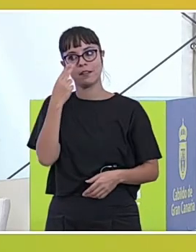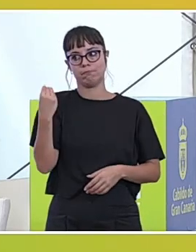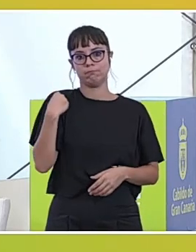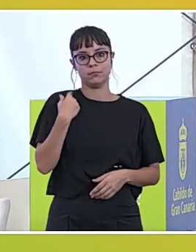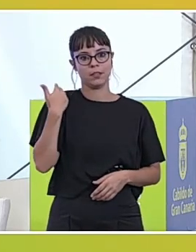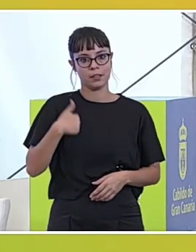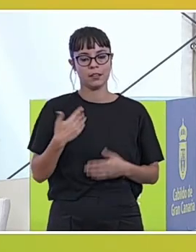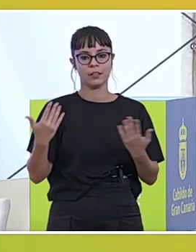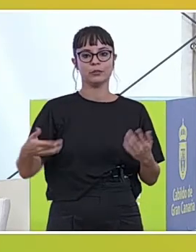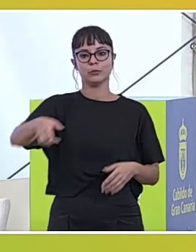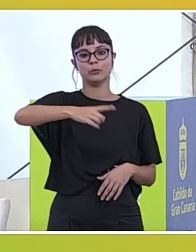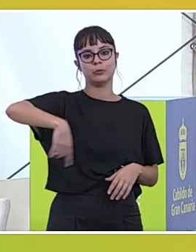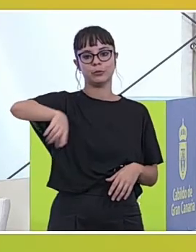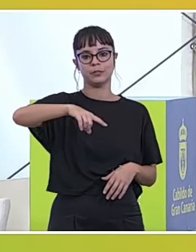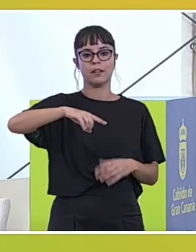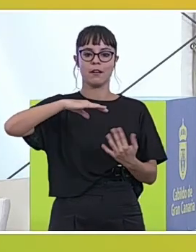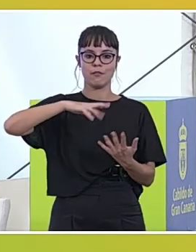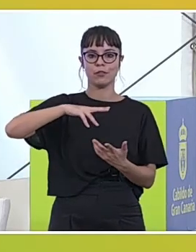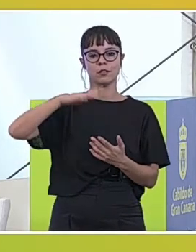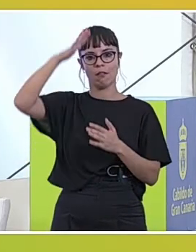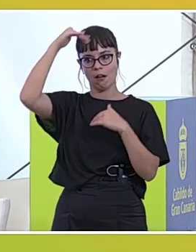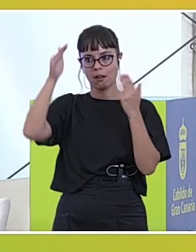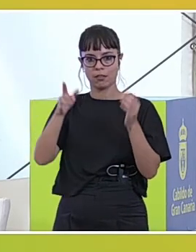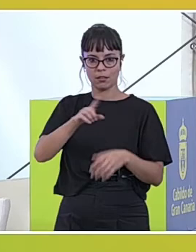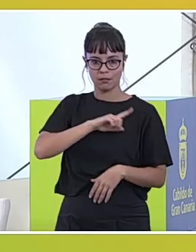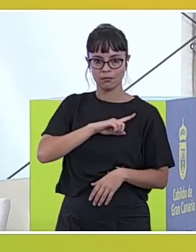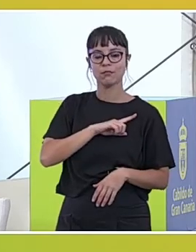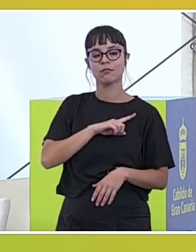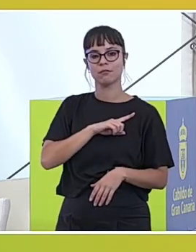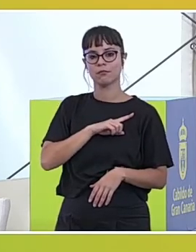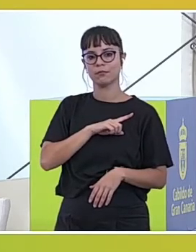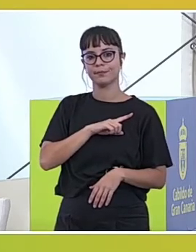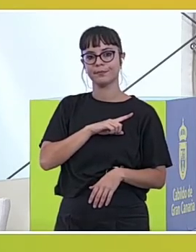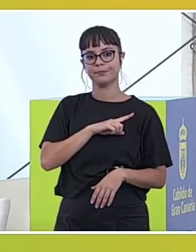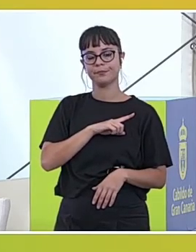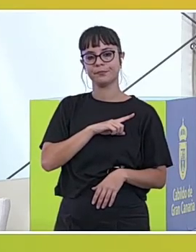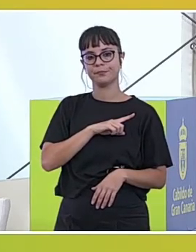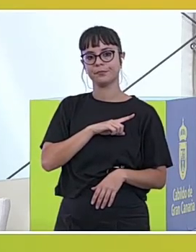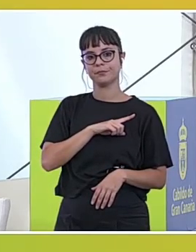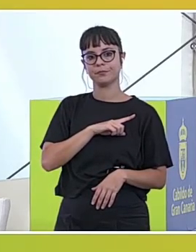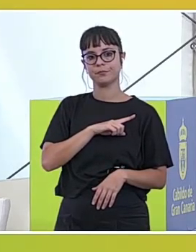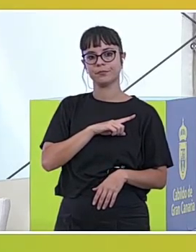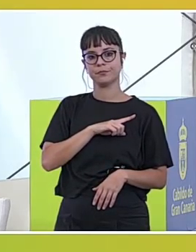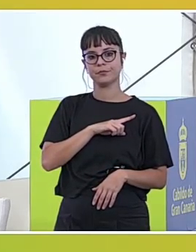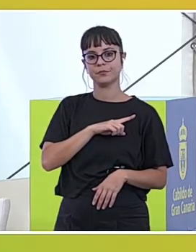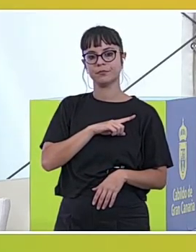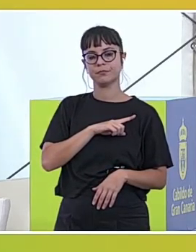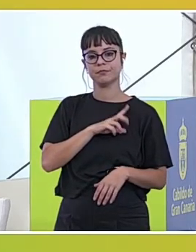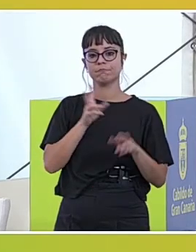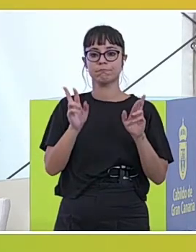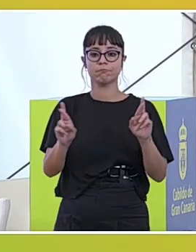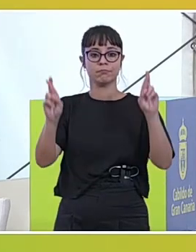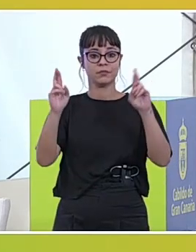a seguir las noticias que se relaten con este nivel y espero que desde el